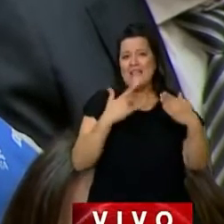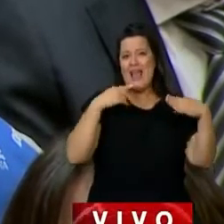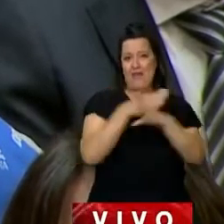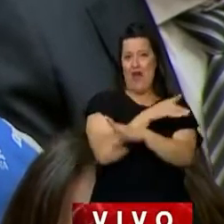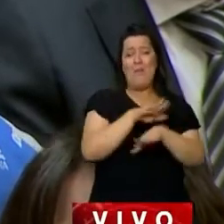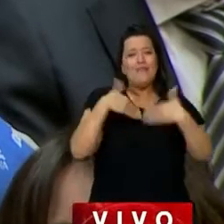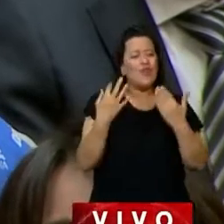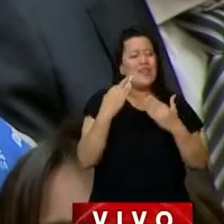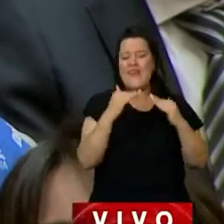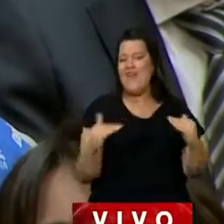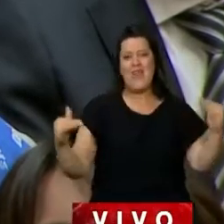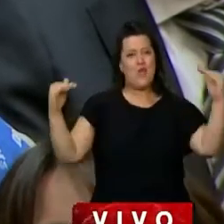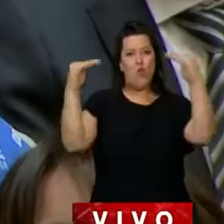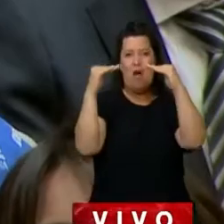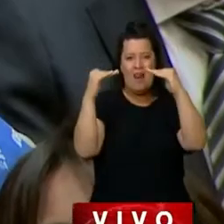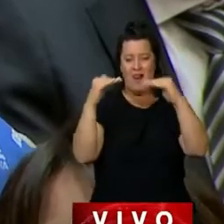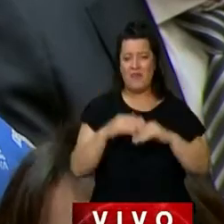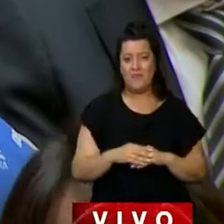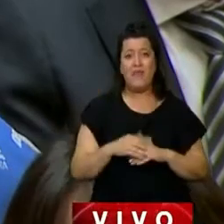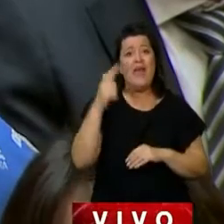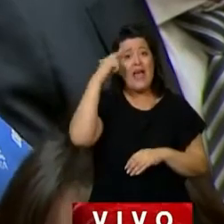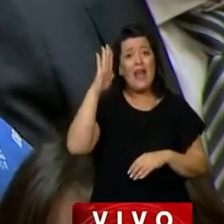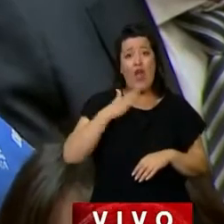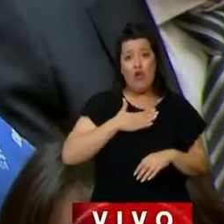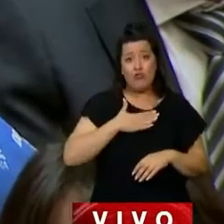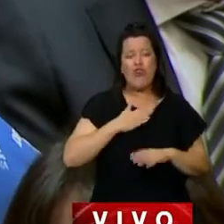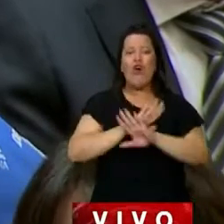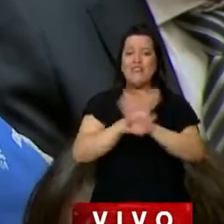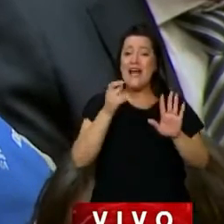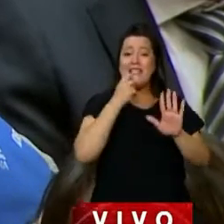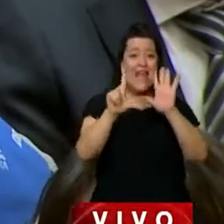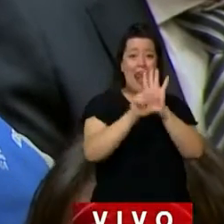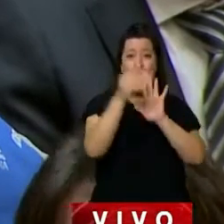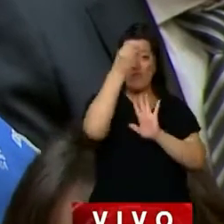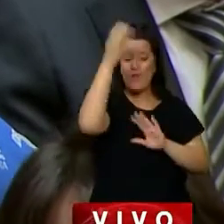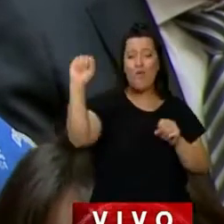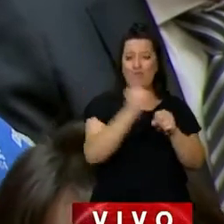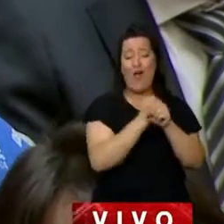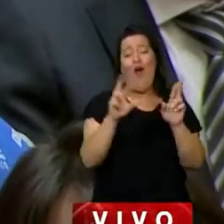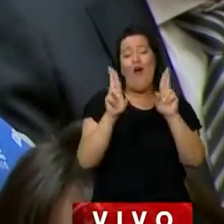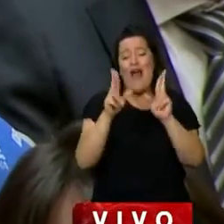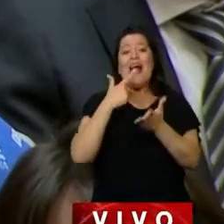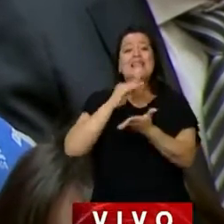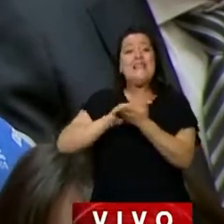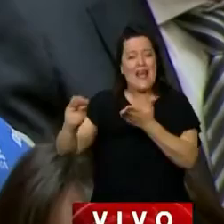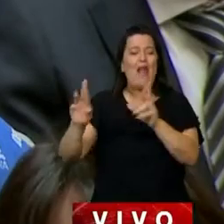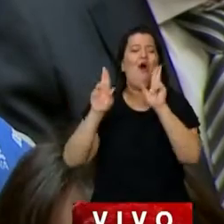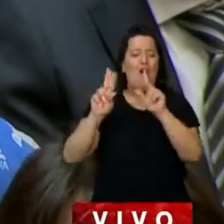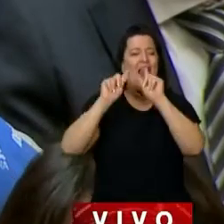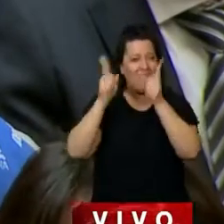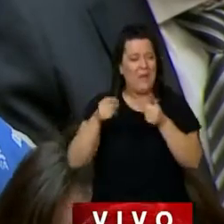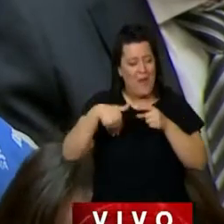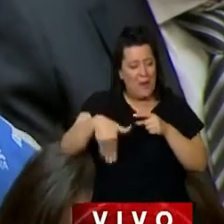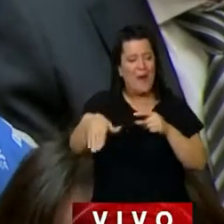en ese pie de igualdad que creo yo a partir de que formalicemos todo esto y hago votos para que en el Senado ojalá pueda